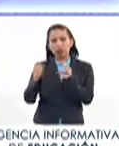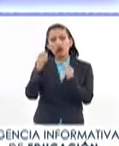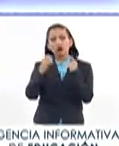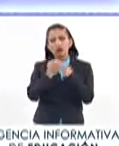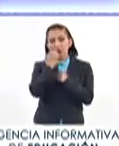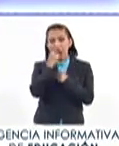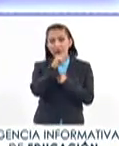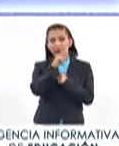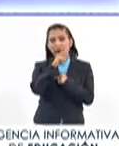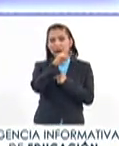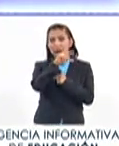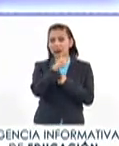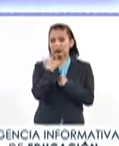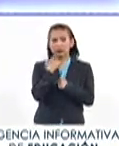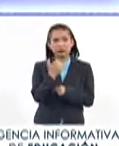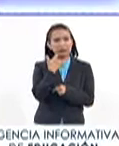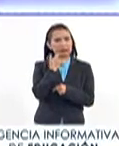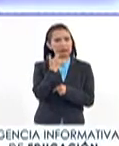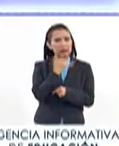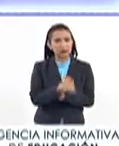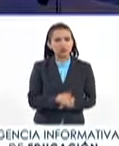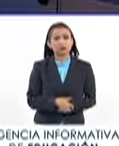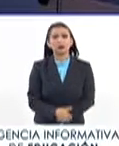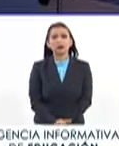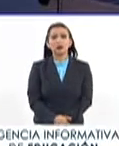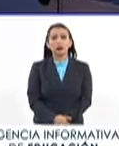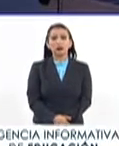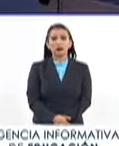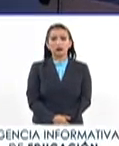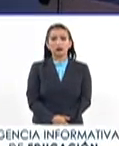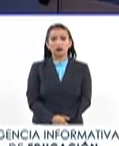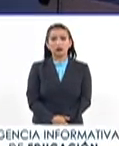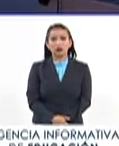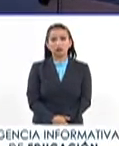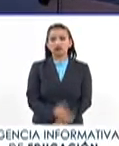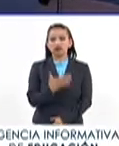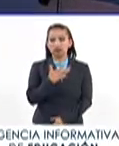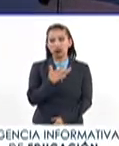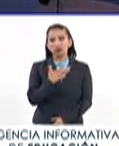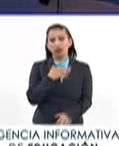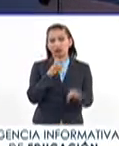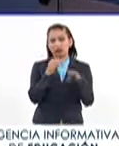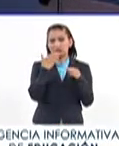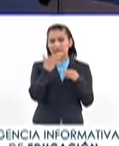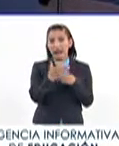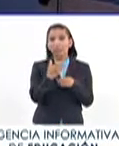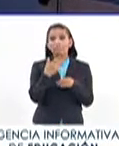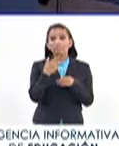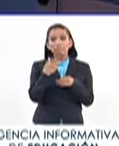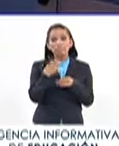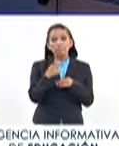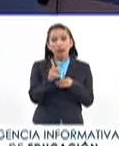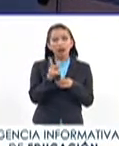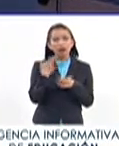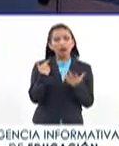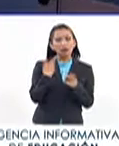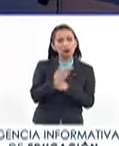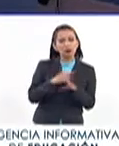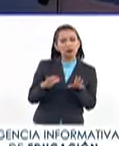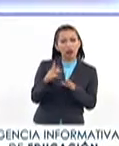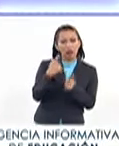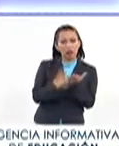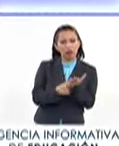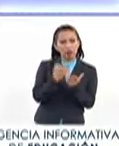escolares. Trixia ha trabajado muy duro para eso y tiene un trabajo admirable, pero lo que ha sucedido en